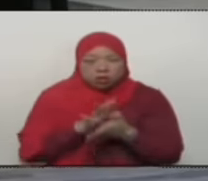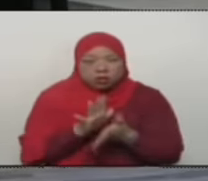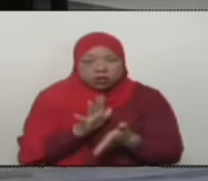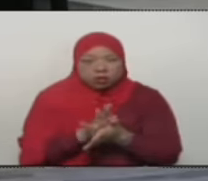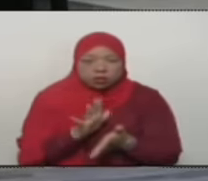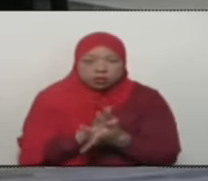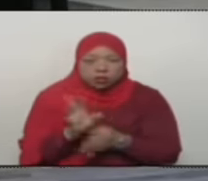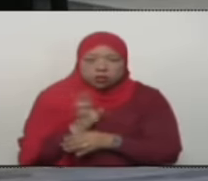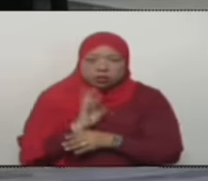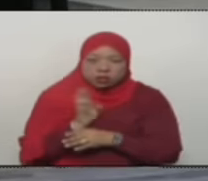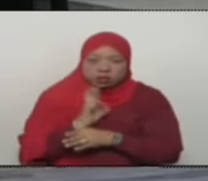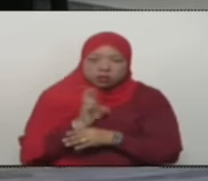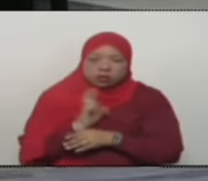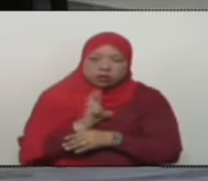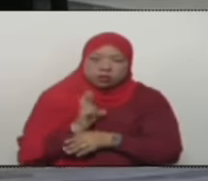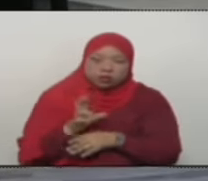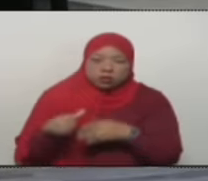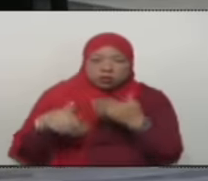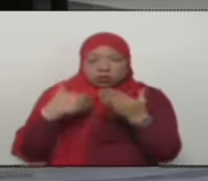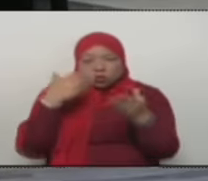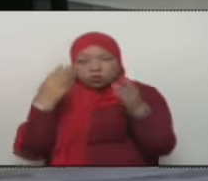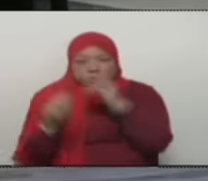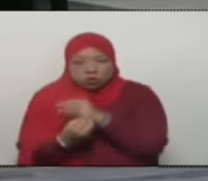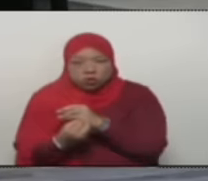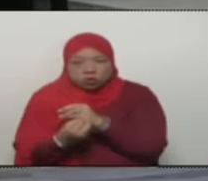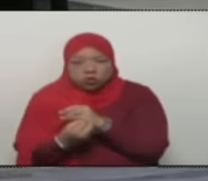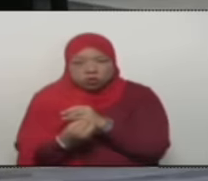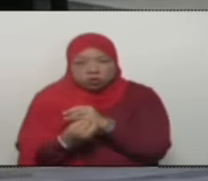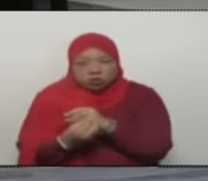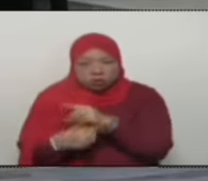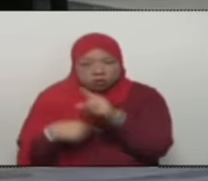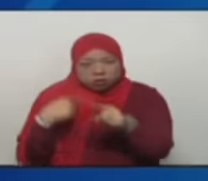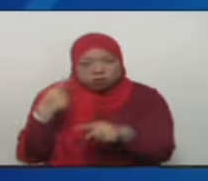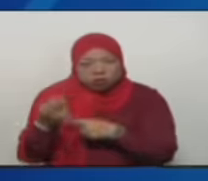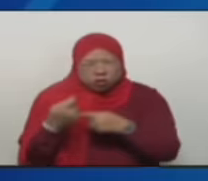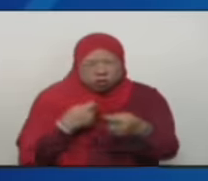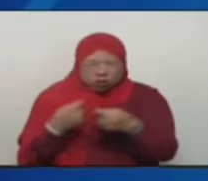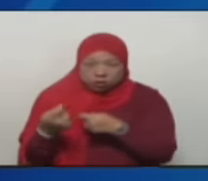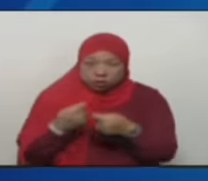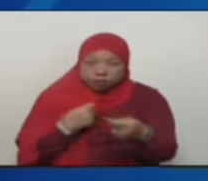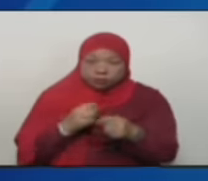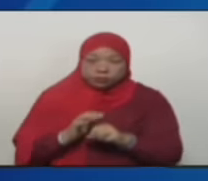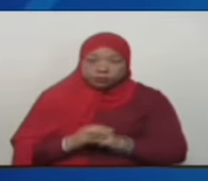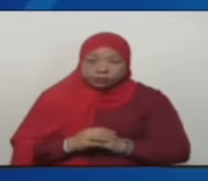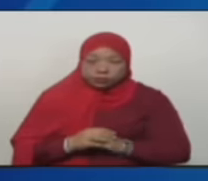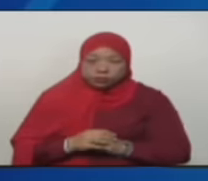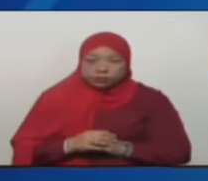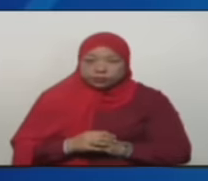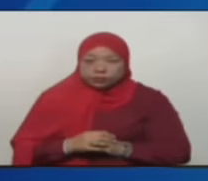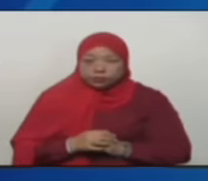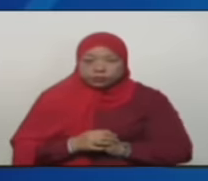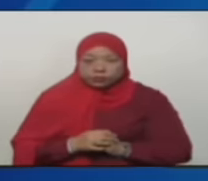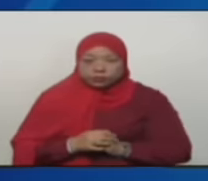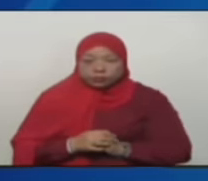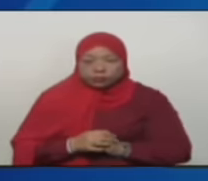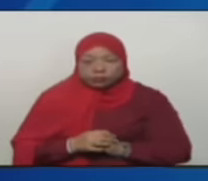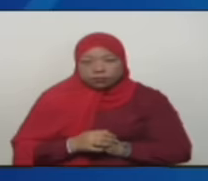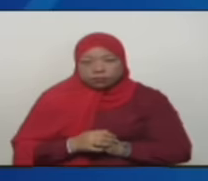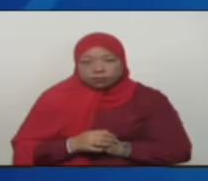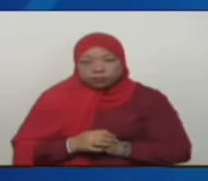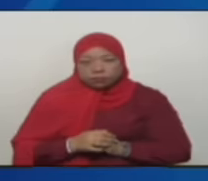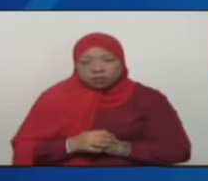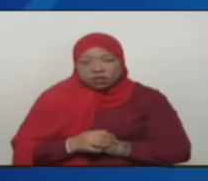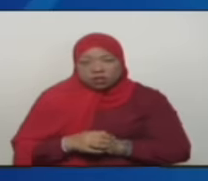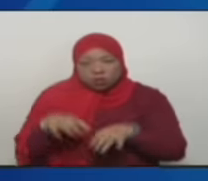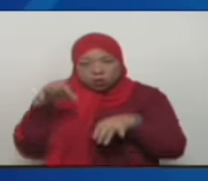e inmediatamente cae y es sustituido por otro shot de dopamina y así van controlando. Cuando se trata de placer, pero cuando se trata de ponerte en un